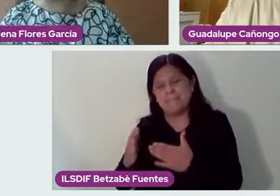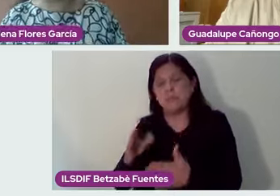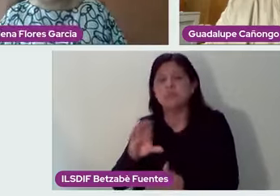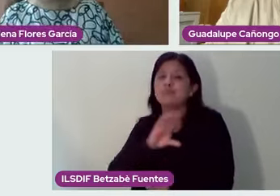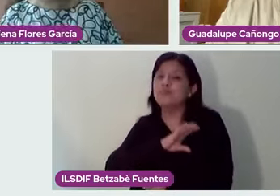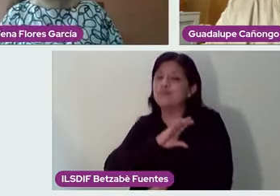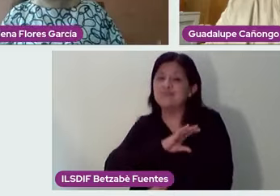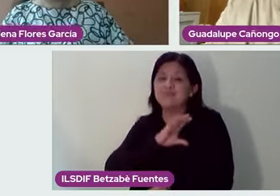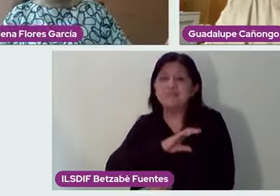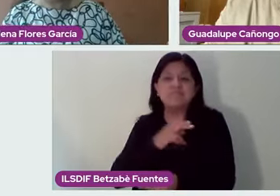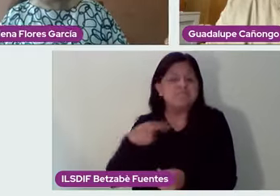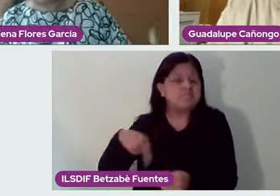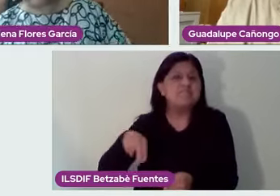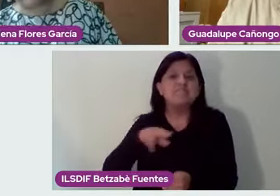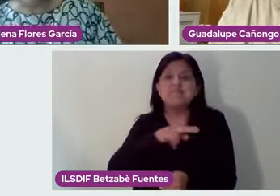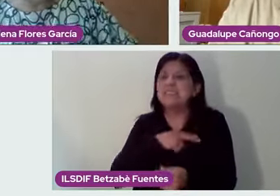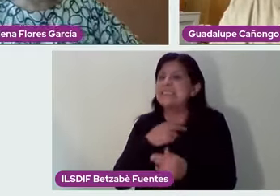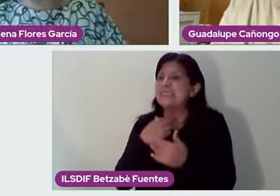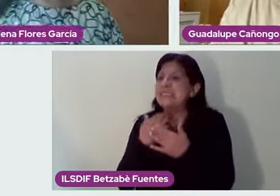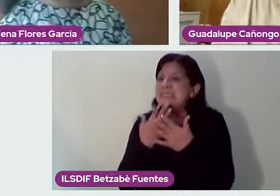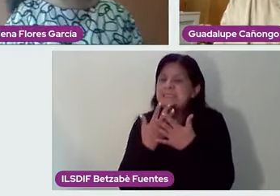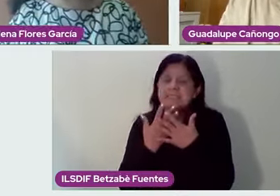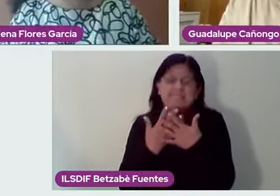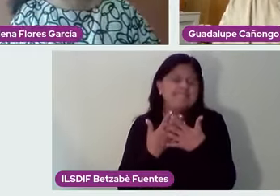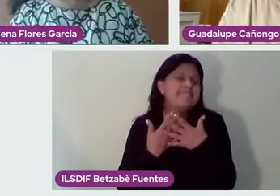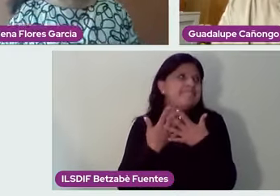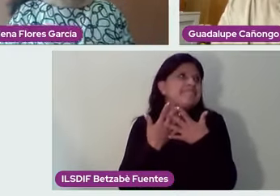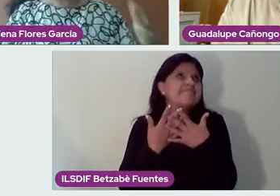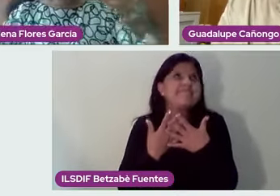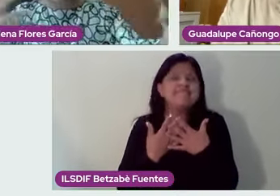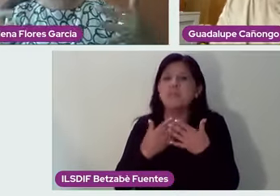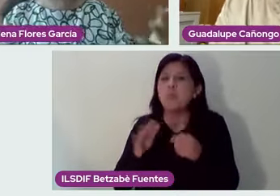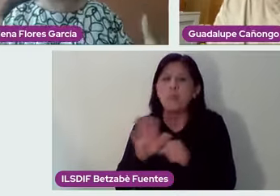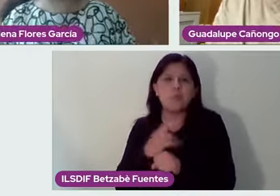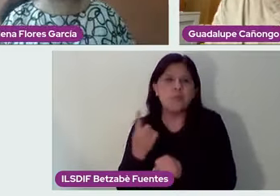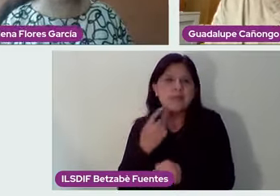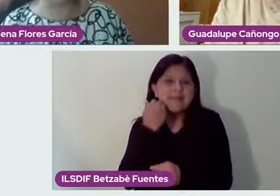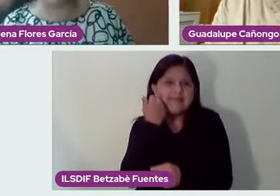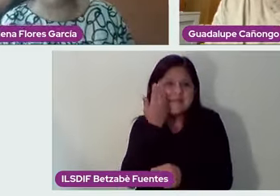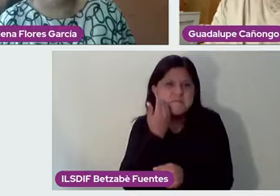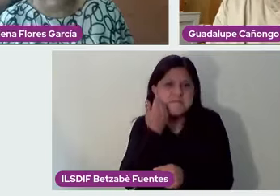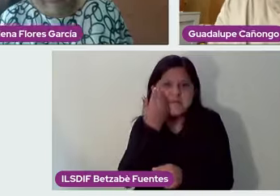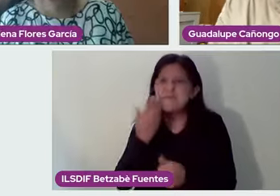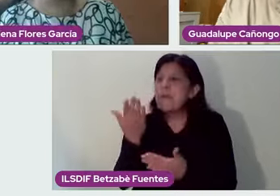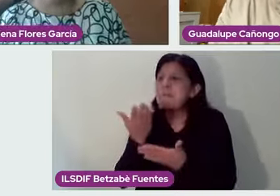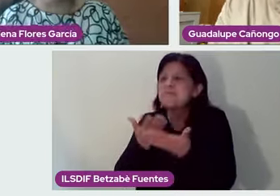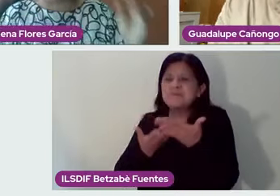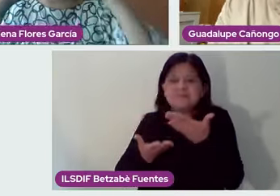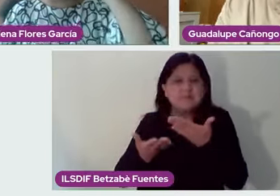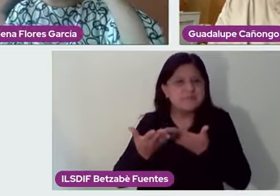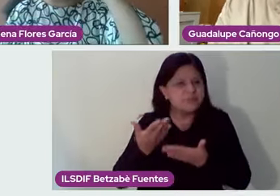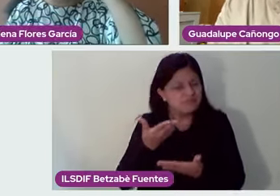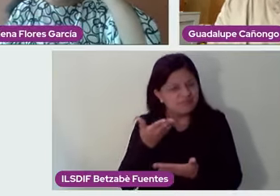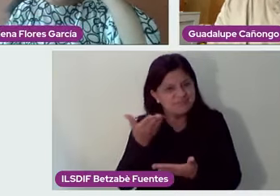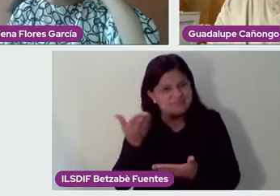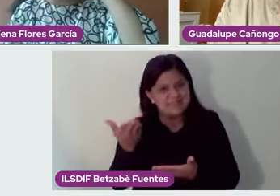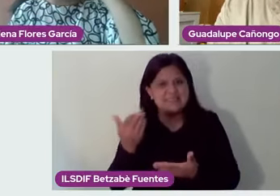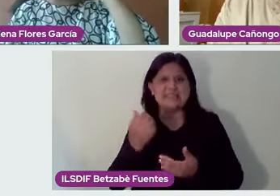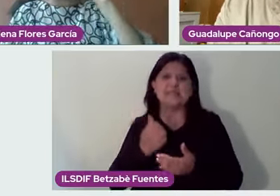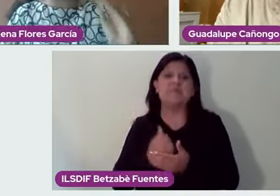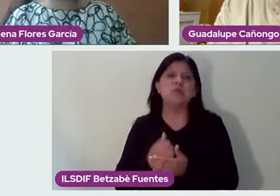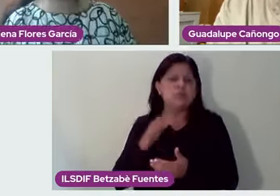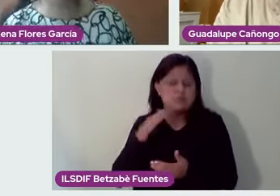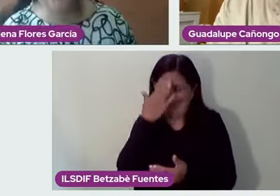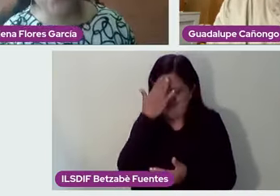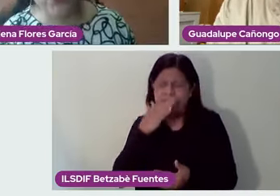estábamos esperando, porque de verdad que teníamos muchas ganas de participar y de interactuar, entonces, por supuesto que será así. Espero